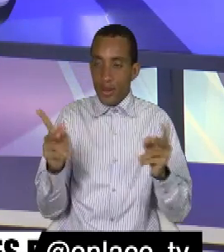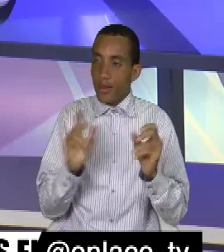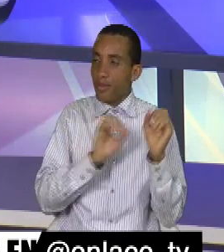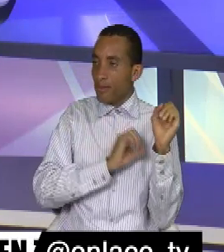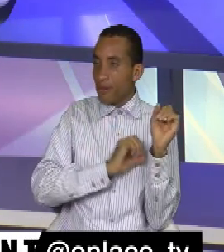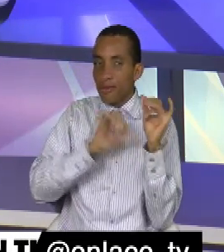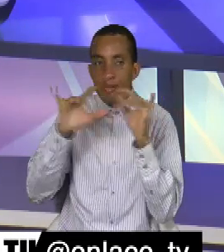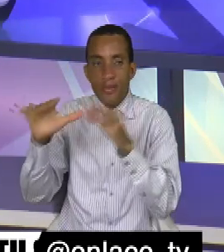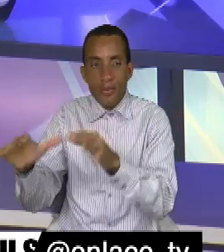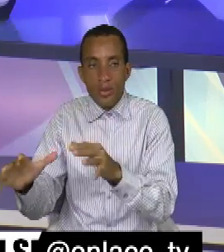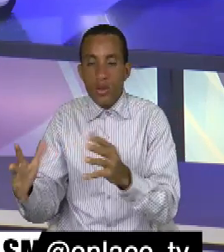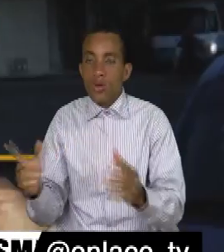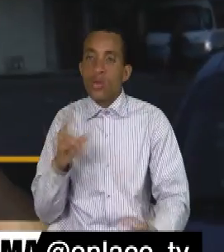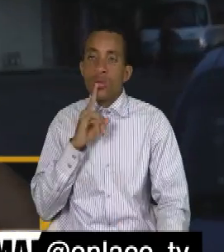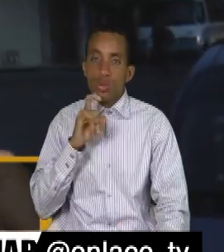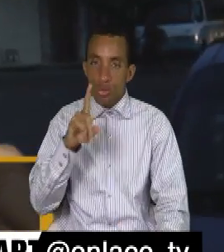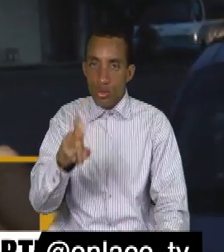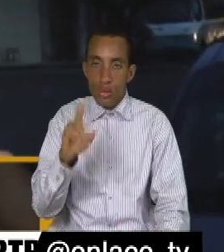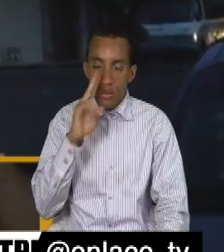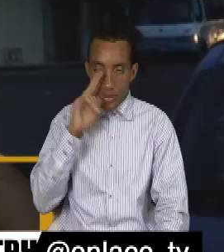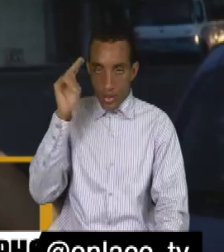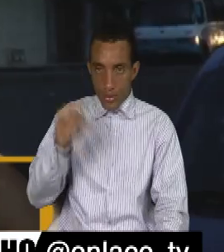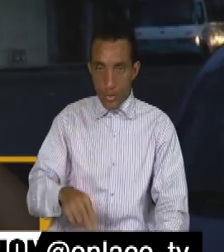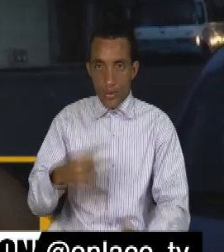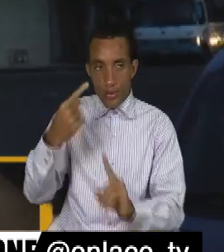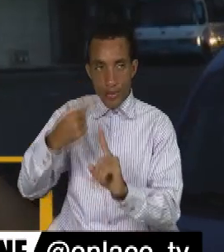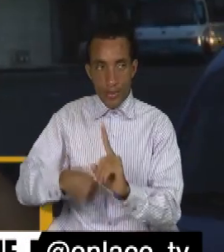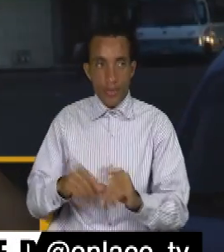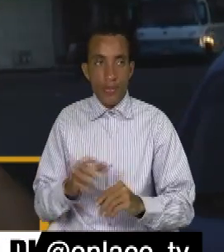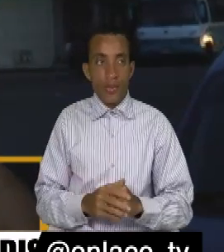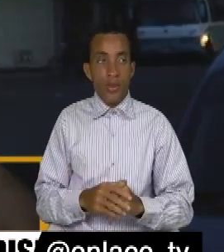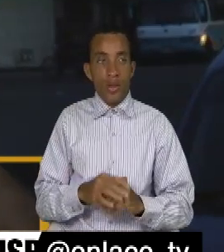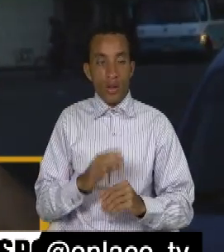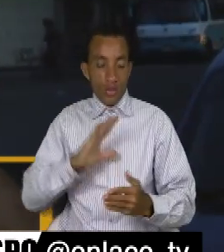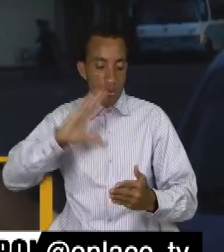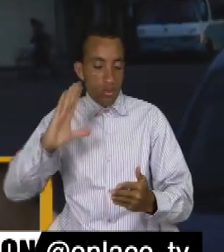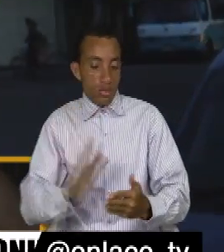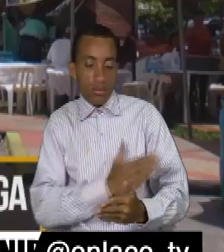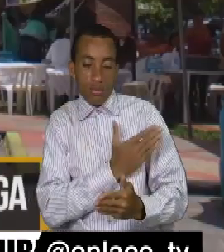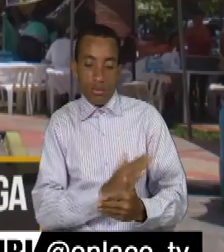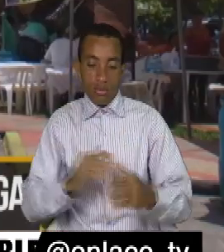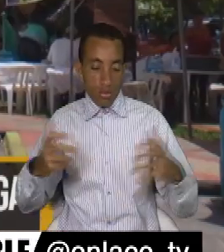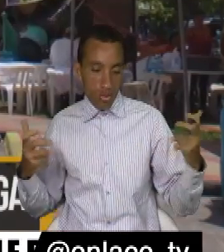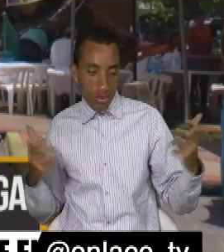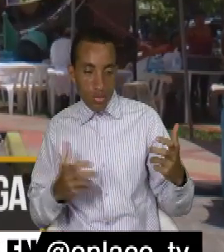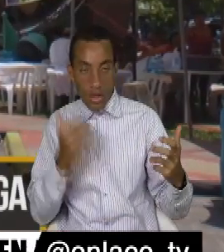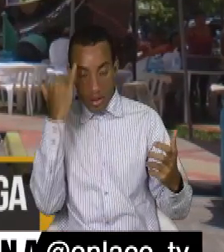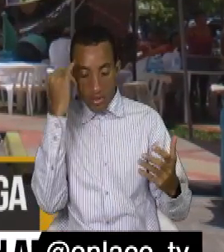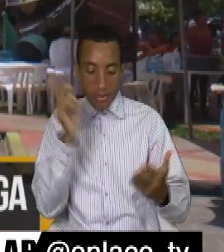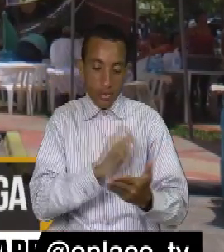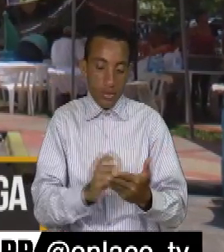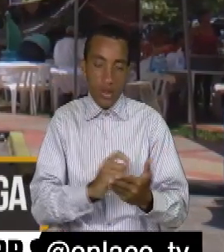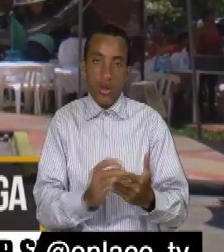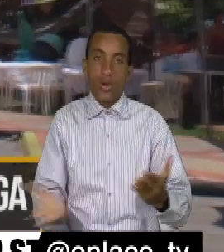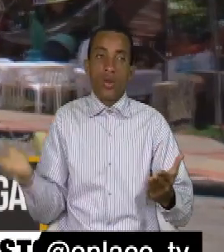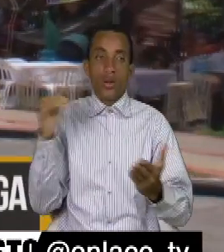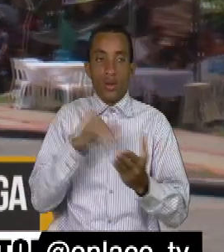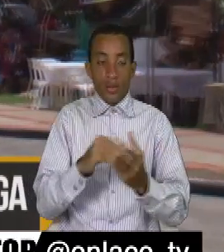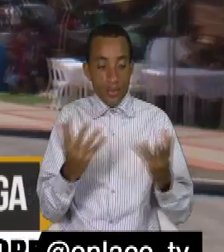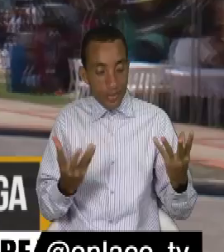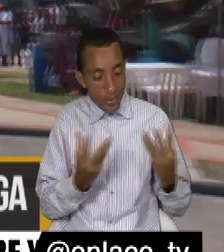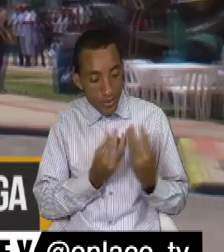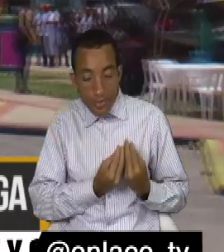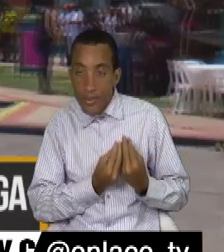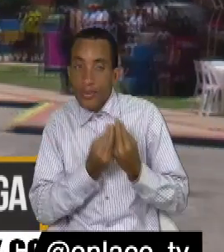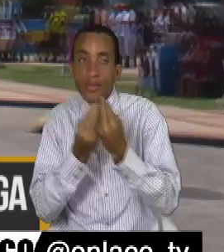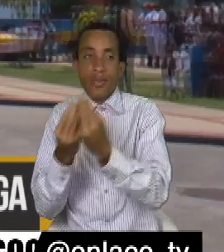julio. Nando Vázquez, reconocido cantante y compositor de Barranca Bermeja, anunció un nuevo encuentro de la colonia de Barranca Bermeja en la